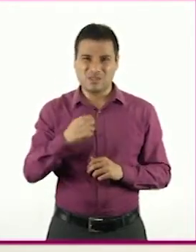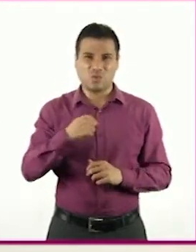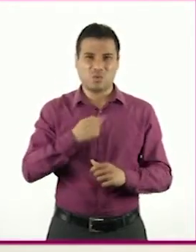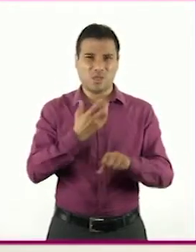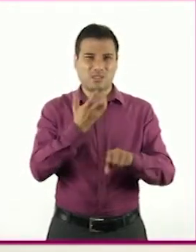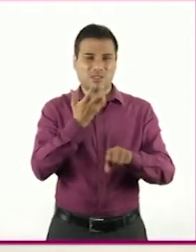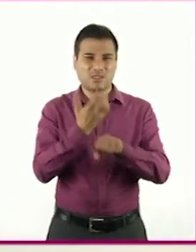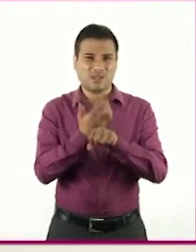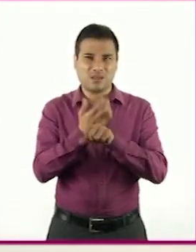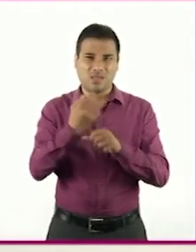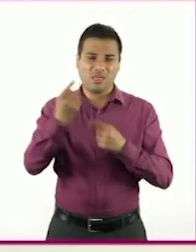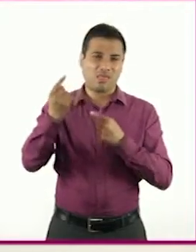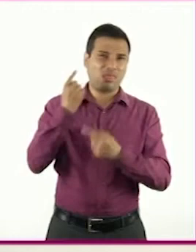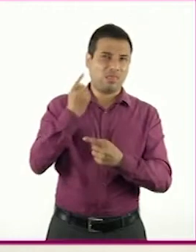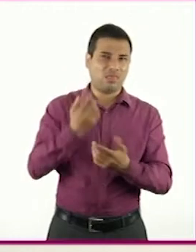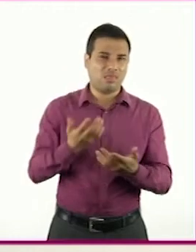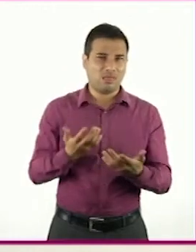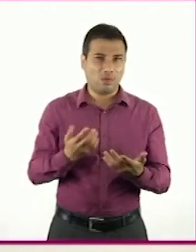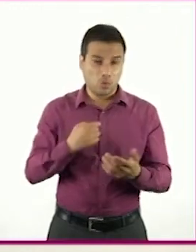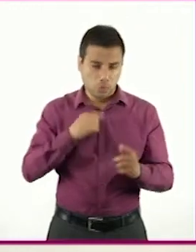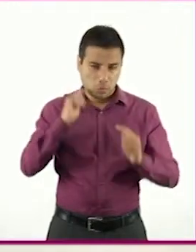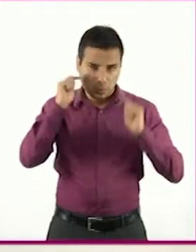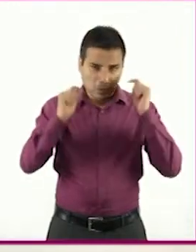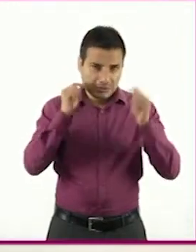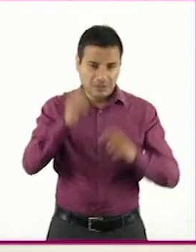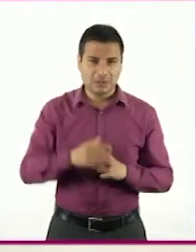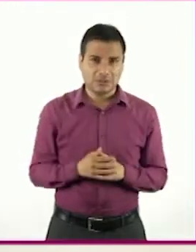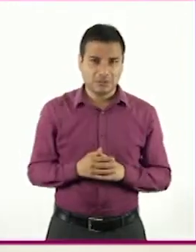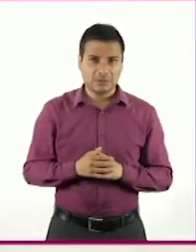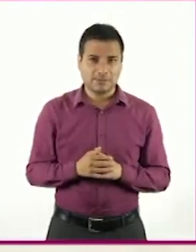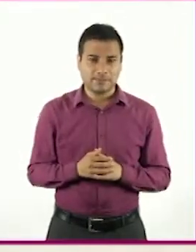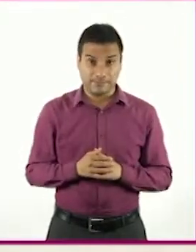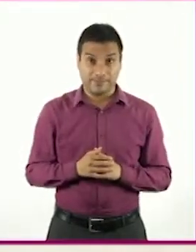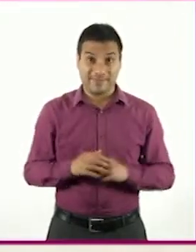norteamericano y otro turista. Y los despechos